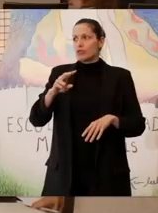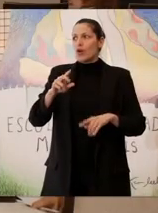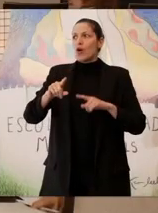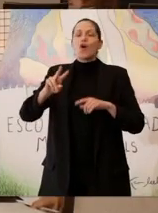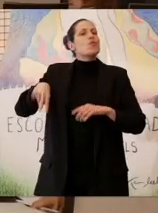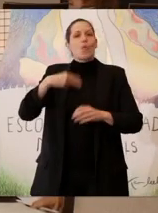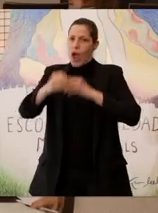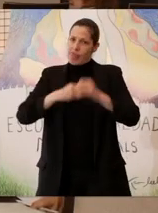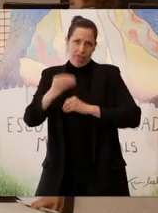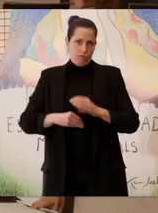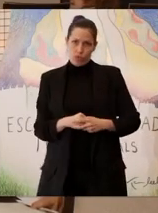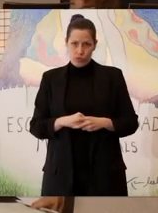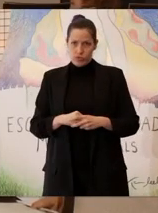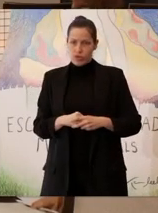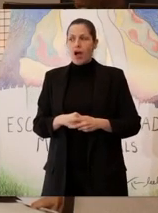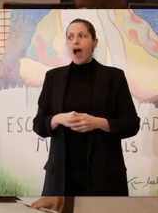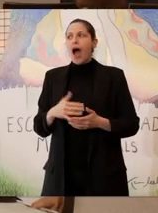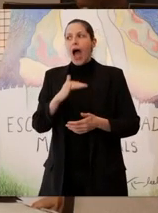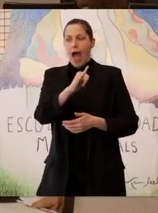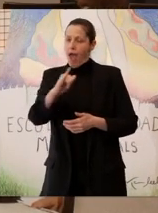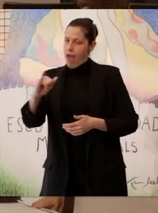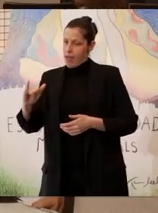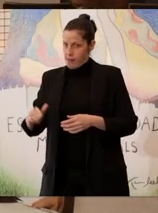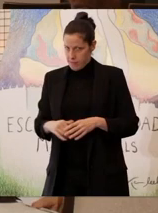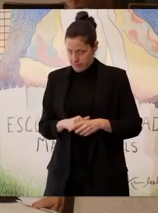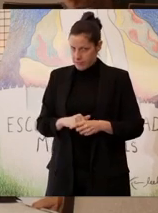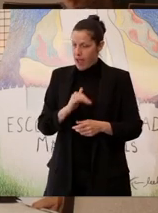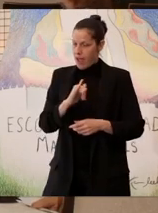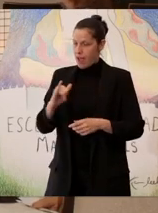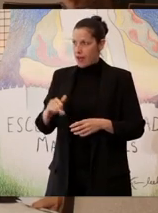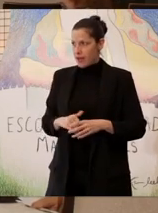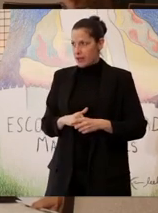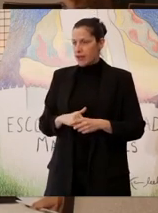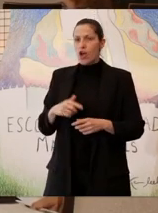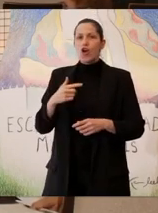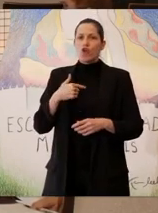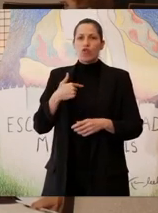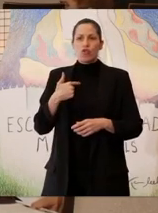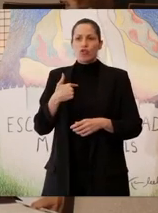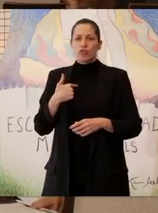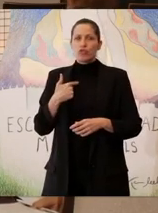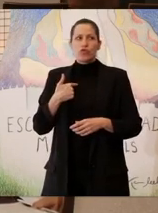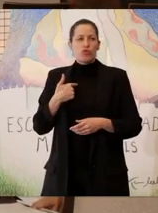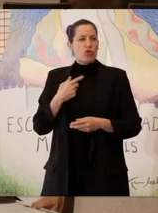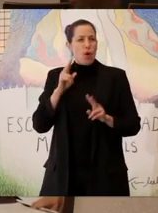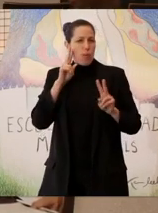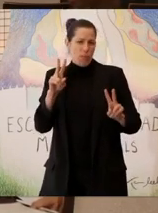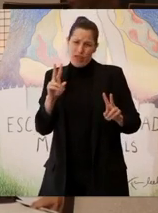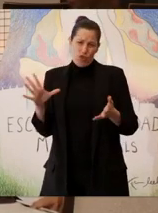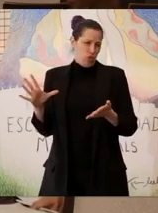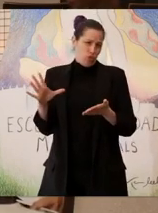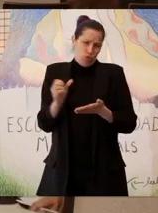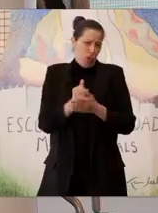Bueno, de todo hay, de todo hay, de todo hay. Ah, yo confío plenamente. Yo he visto de todo, también es cierto,